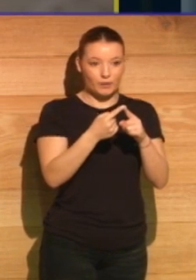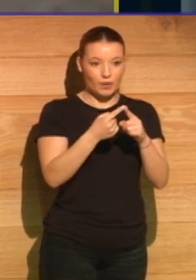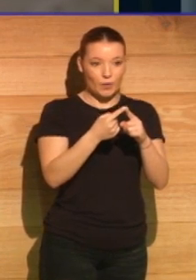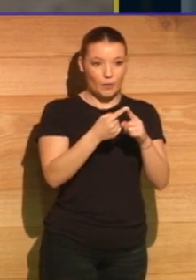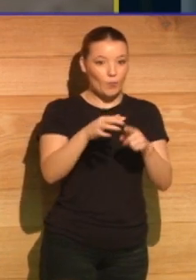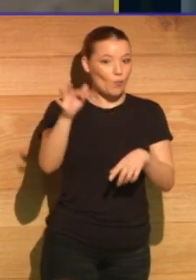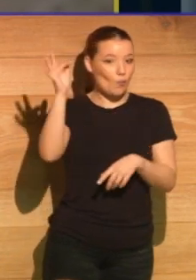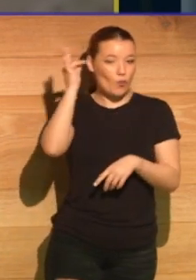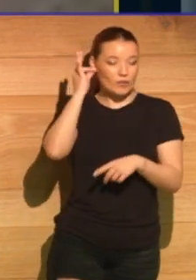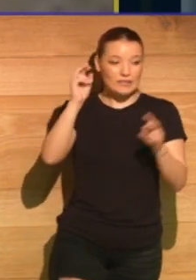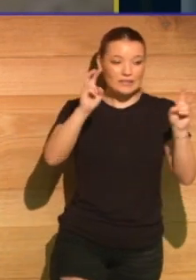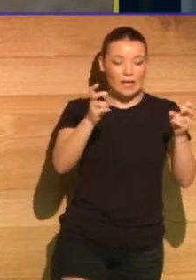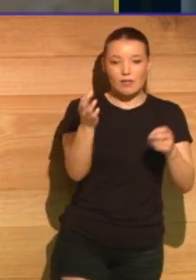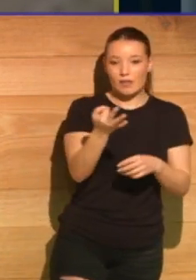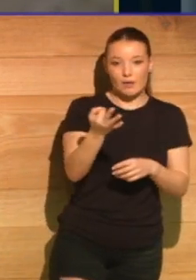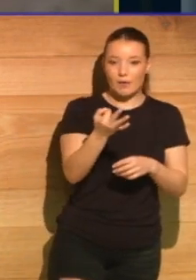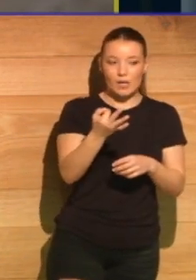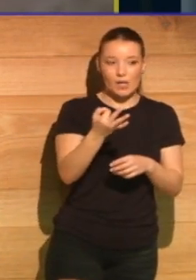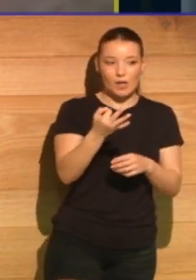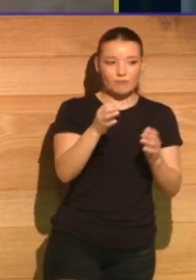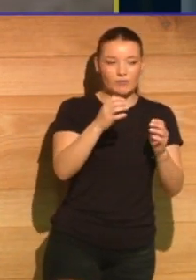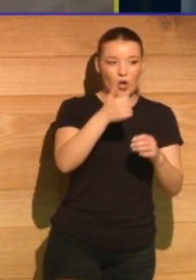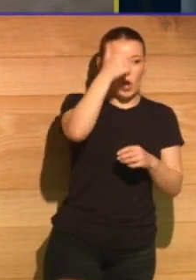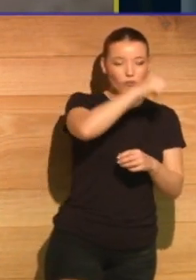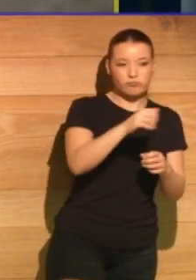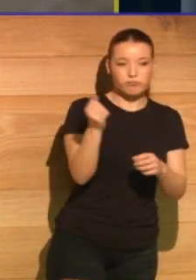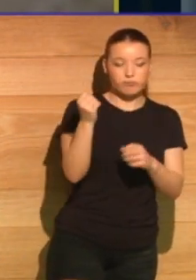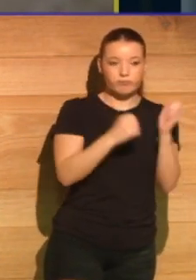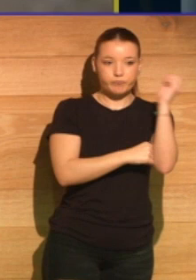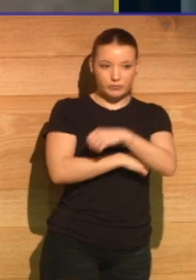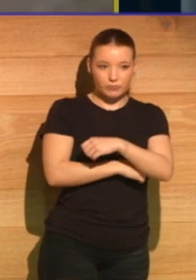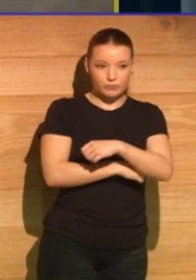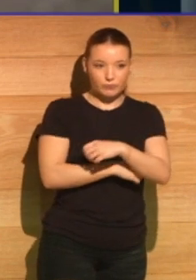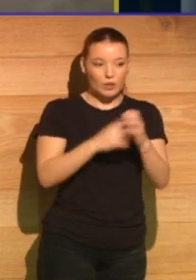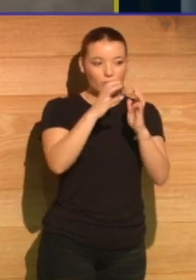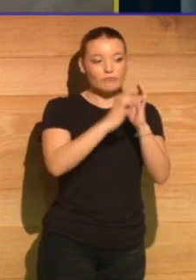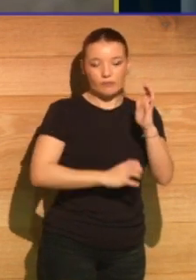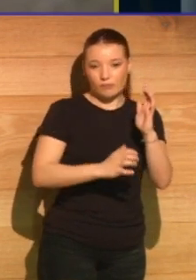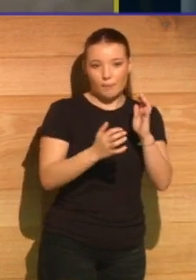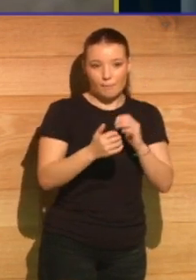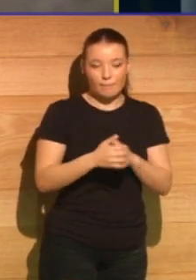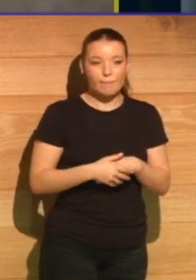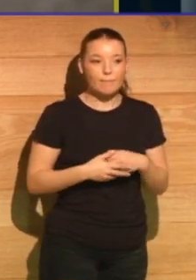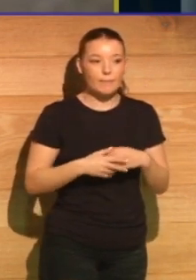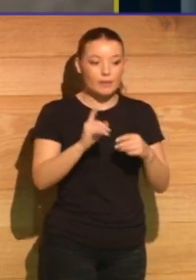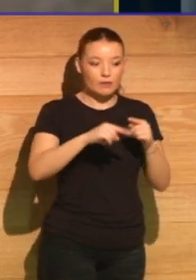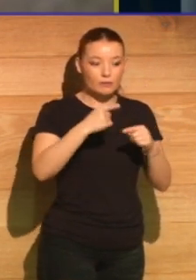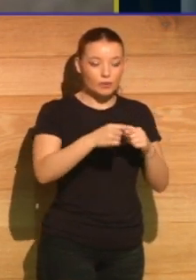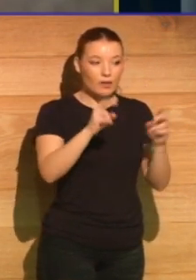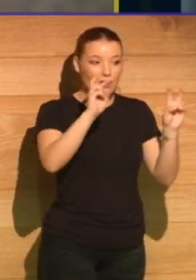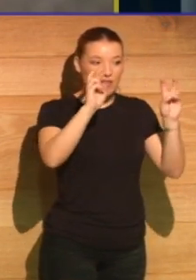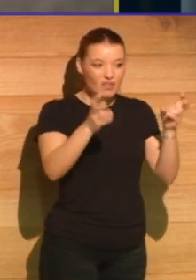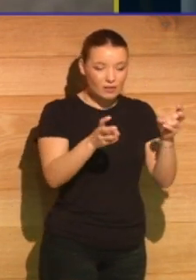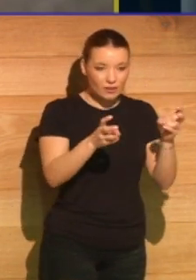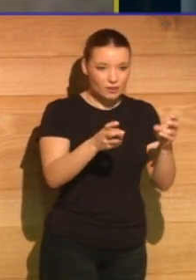éramos muchas menos que hombres, éramos un 25%. Y después la mayoría de las citas, tanto de hombres como de mujeres,